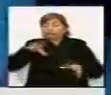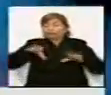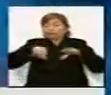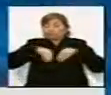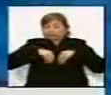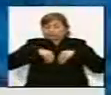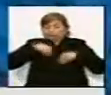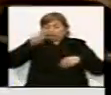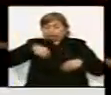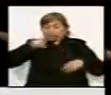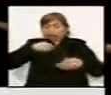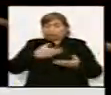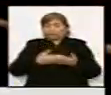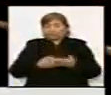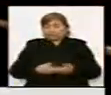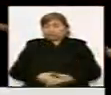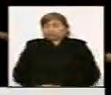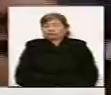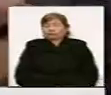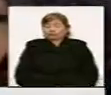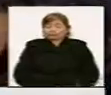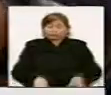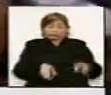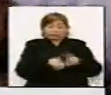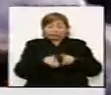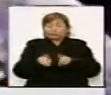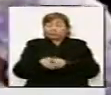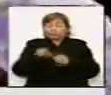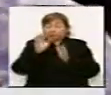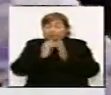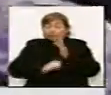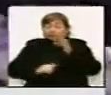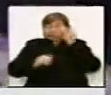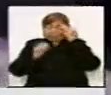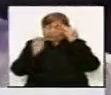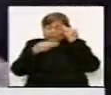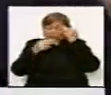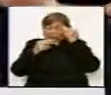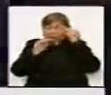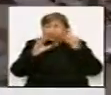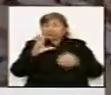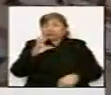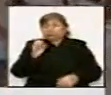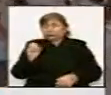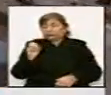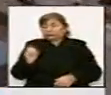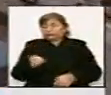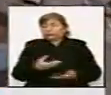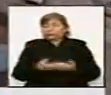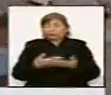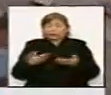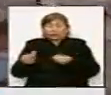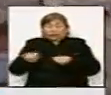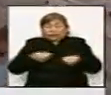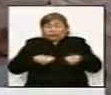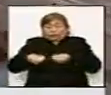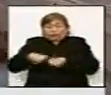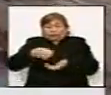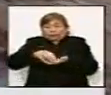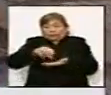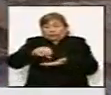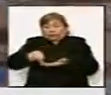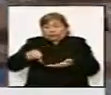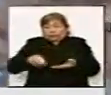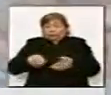los montos mensuales que recibirán. También reduce de 1.000 a 500 el mínimo de habitantes para la adecuación de centros poblados